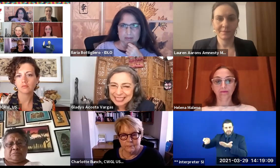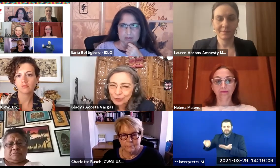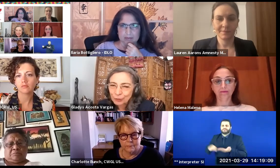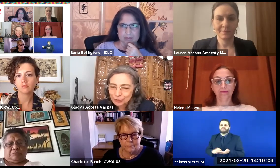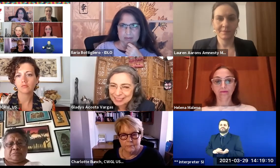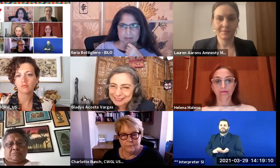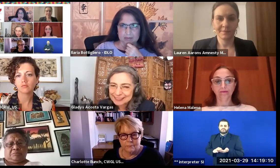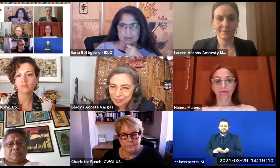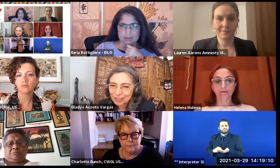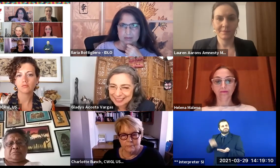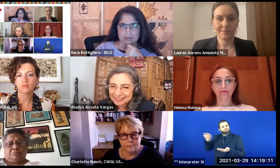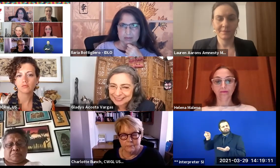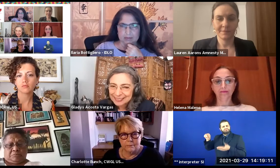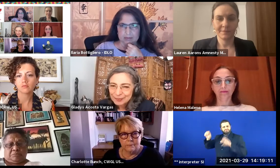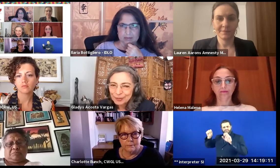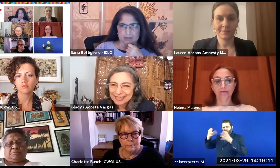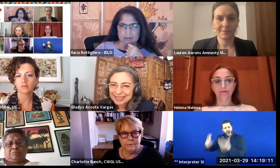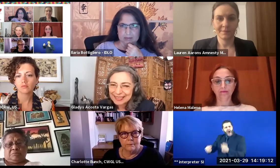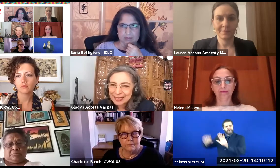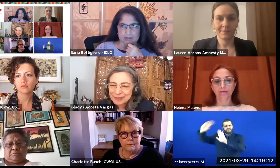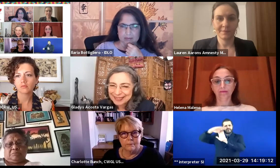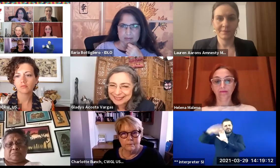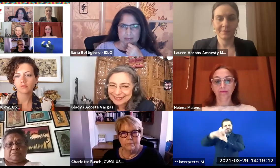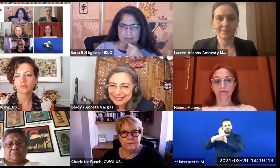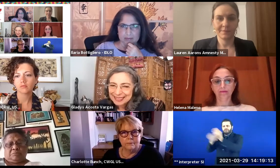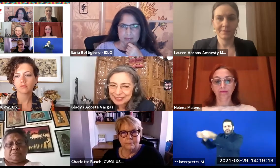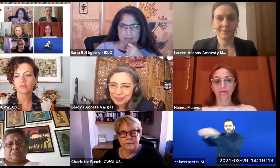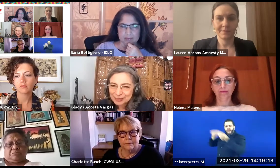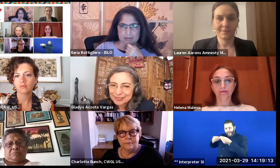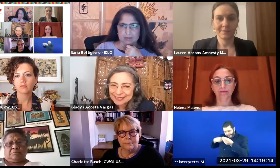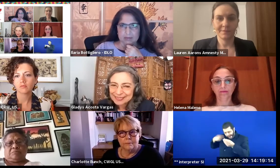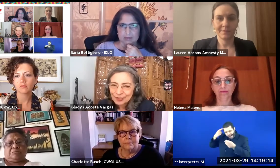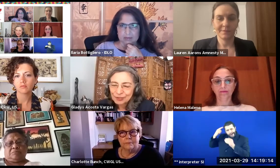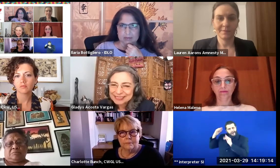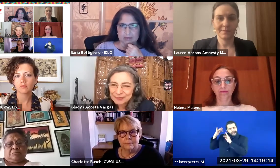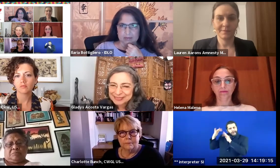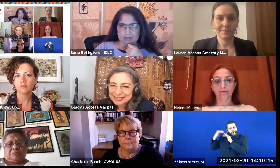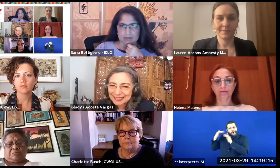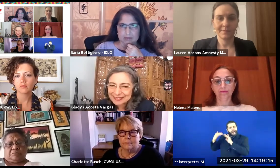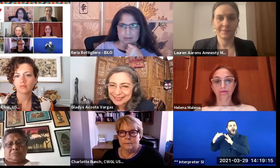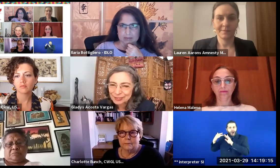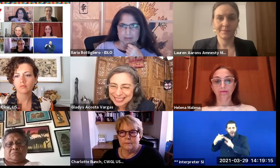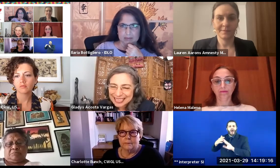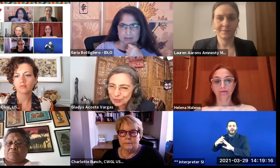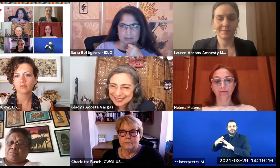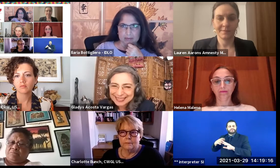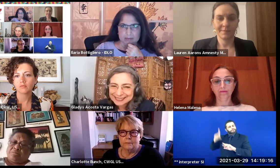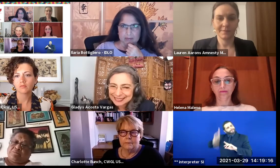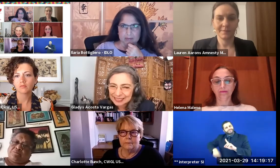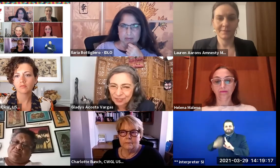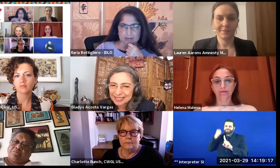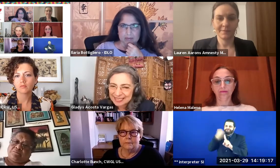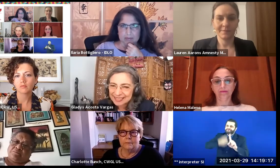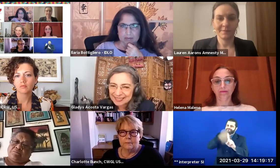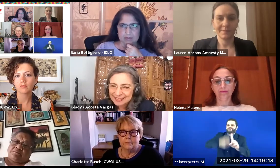contra exclusiones históricas, porque en verdad las personas con discapacidad nos traen una